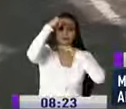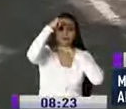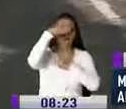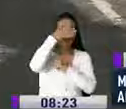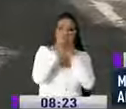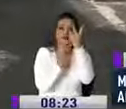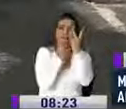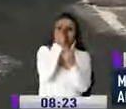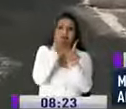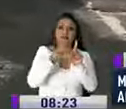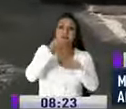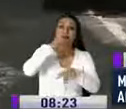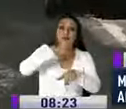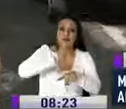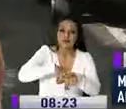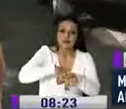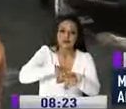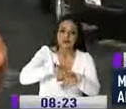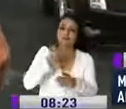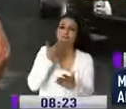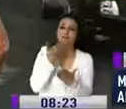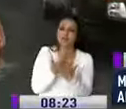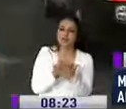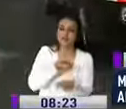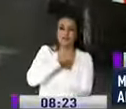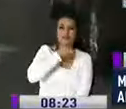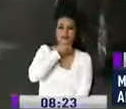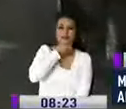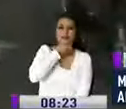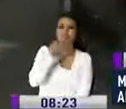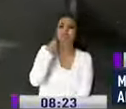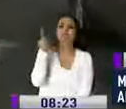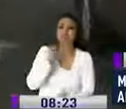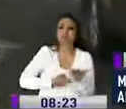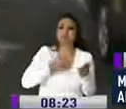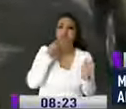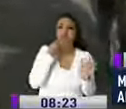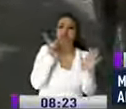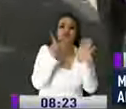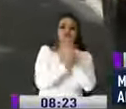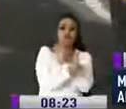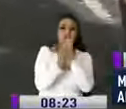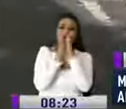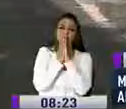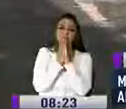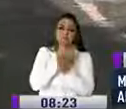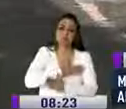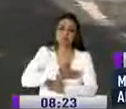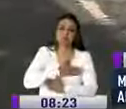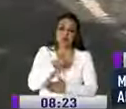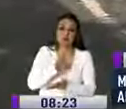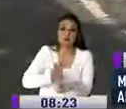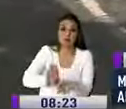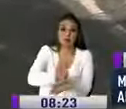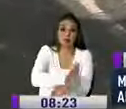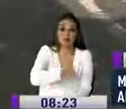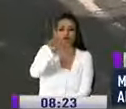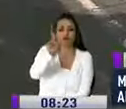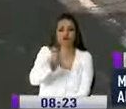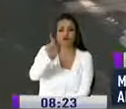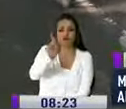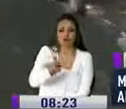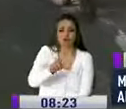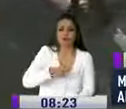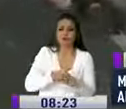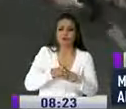que estamos aquí bajo este micrófono para solicitar las necesidades del barrio que tenemos. Tenemos